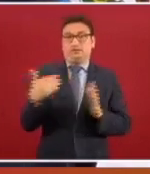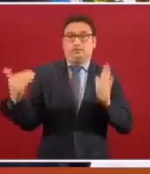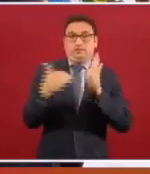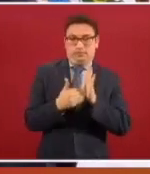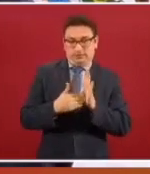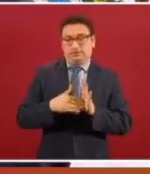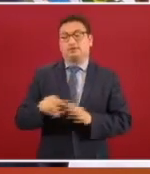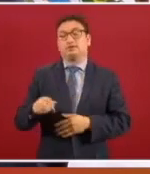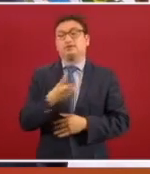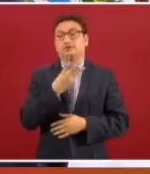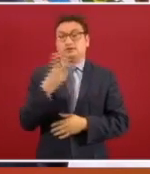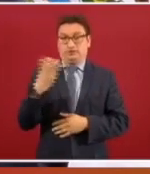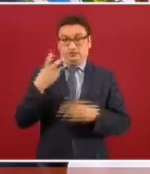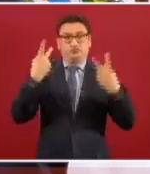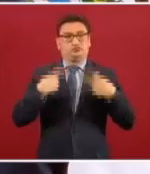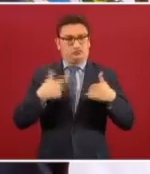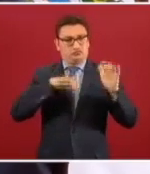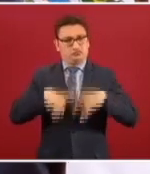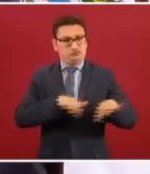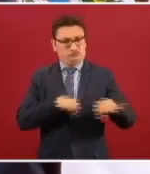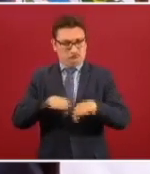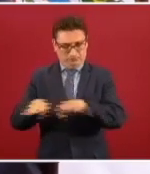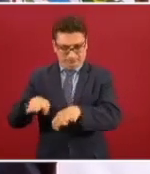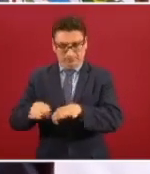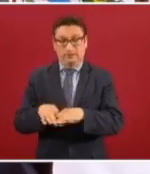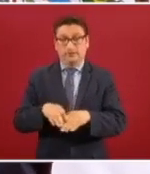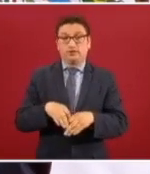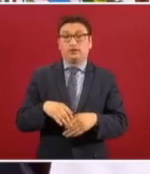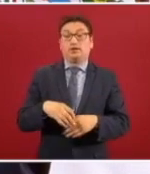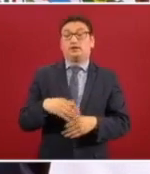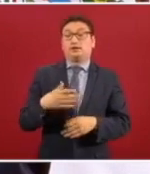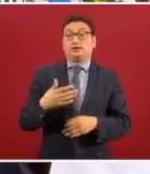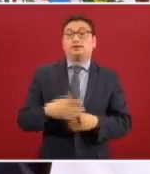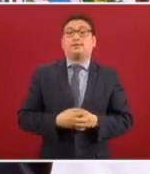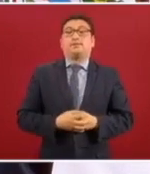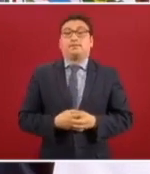7.300 empleos. El 30 de abril